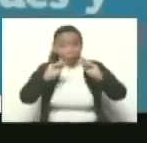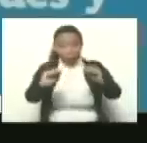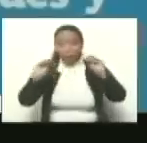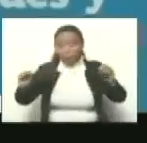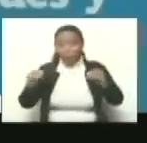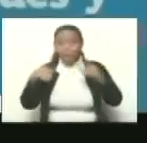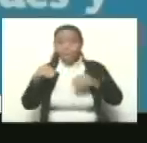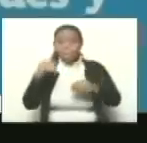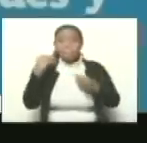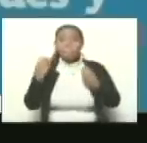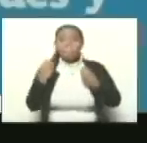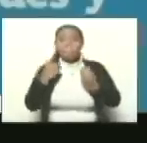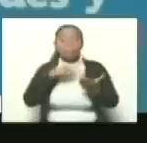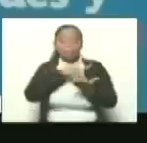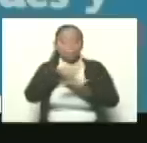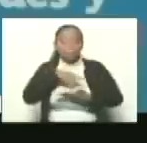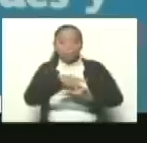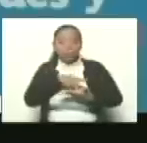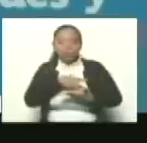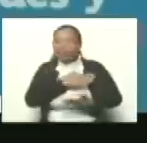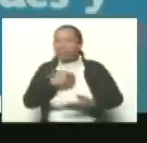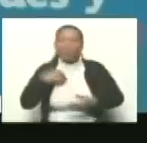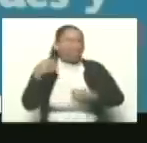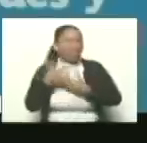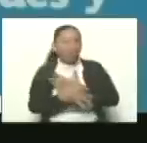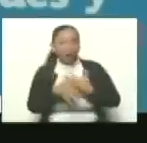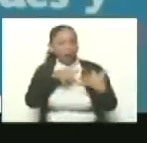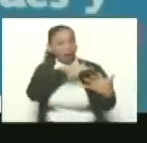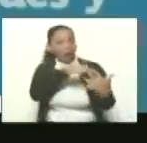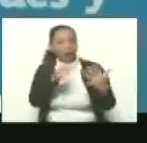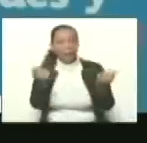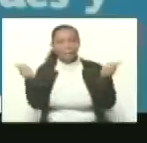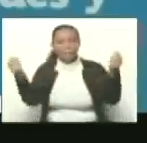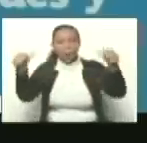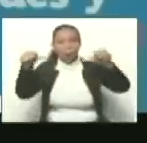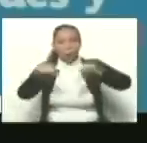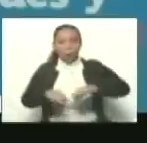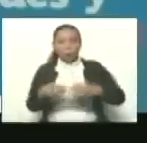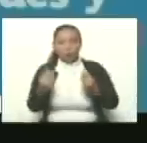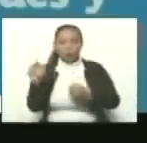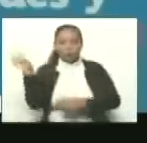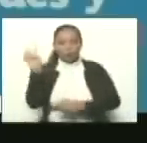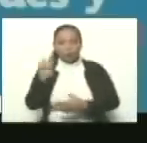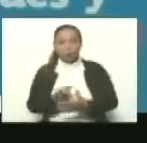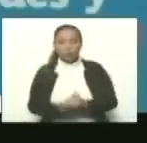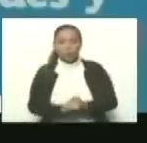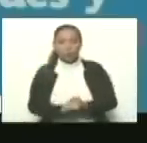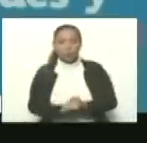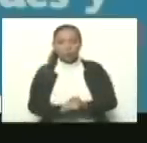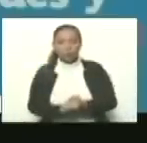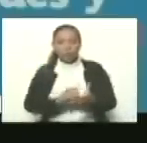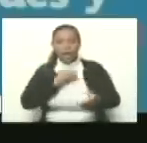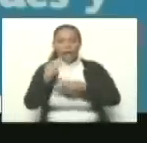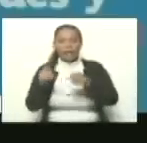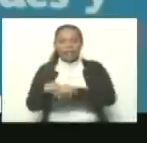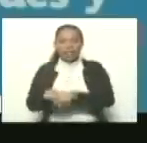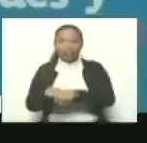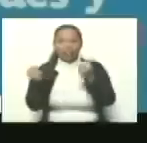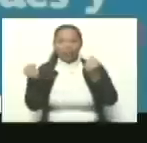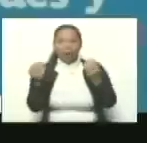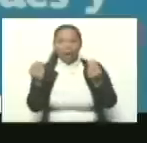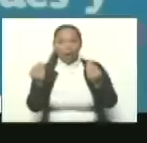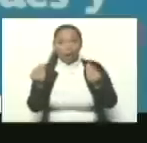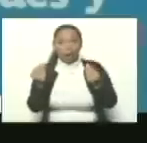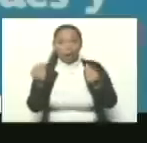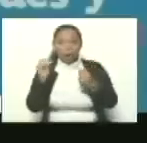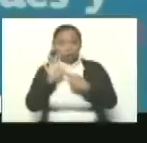hacer candidaturas, lo que quieren es la guerra y la destrucción económica de Venezuela, hacerle daño a la economía, y